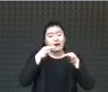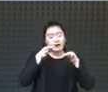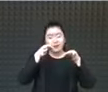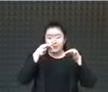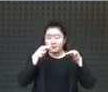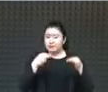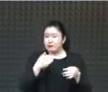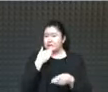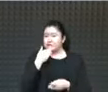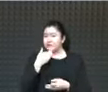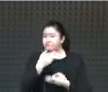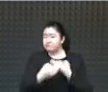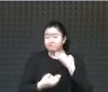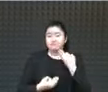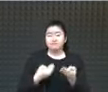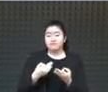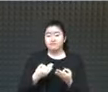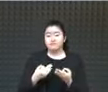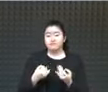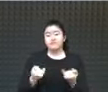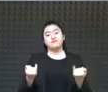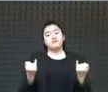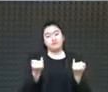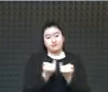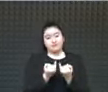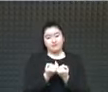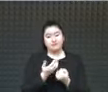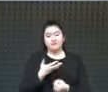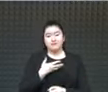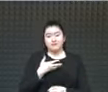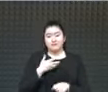detalle. Va a tener también una